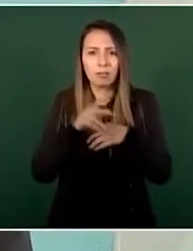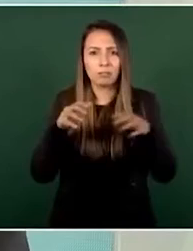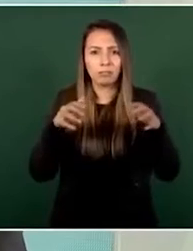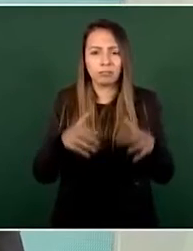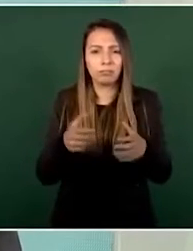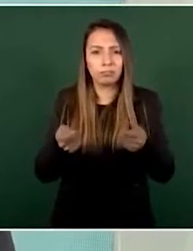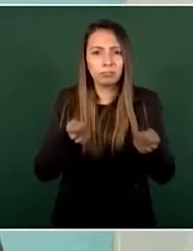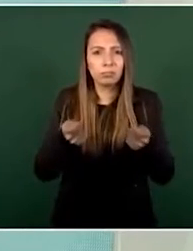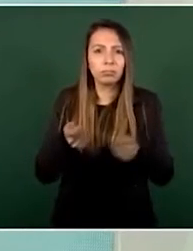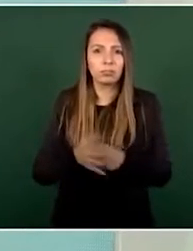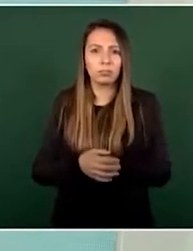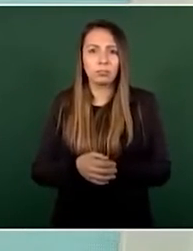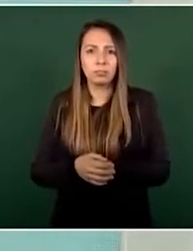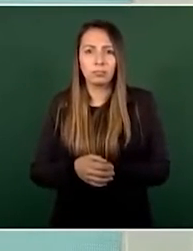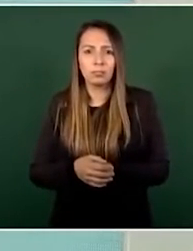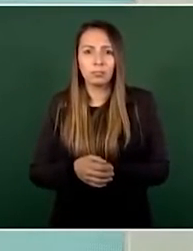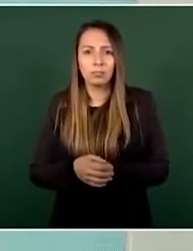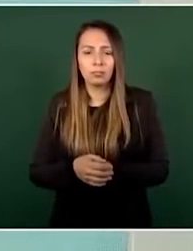No somos colonia,